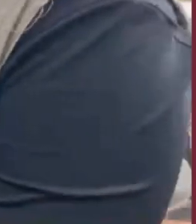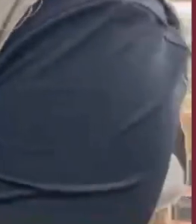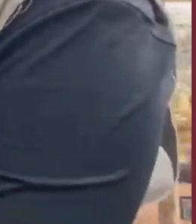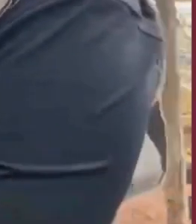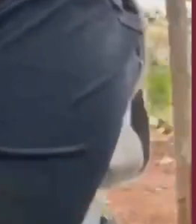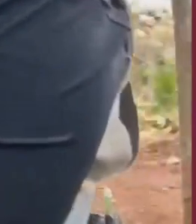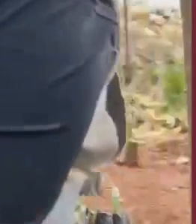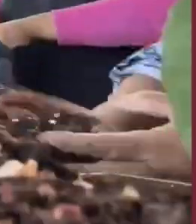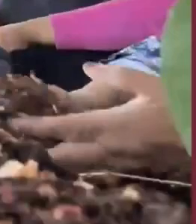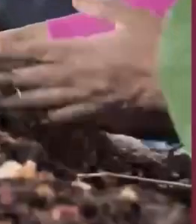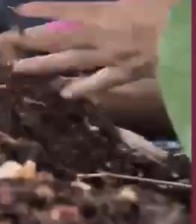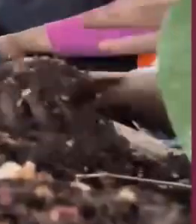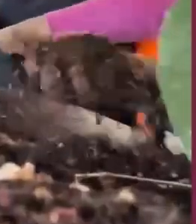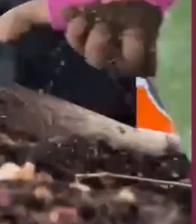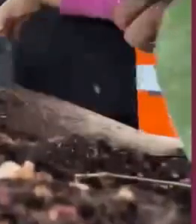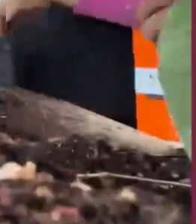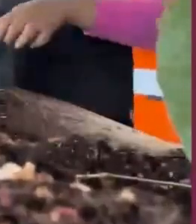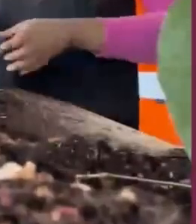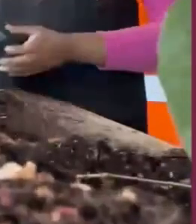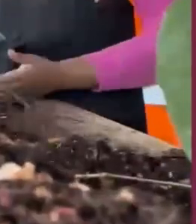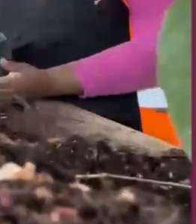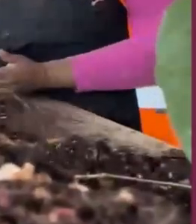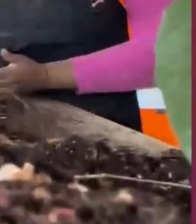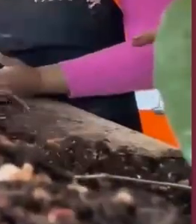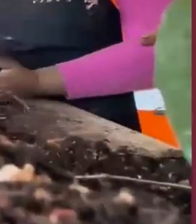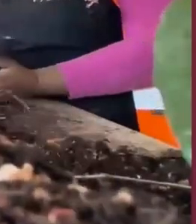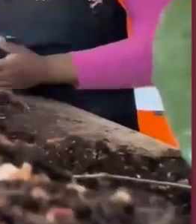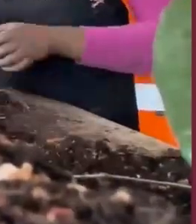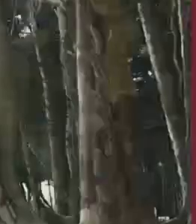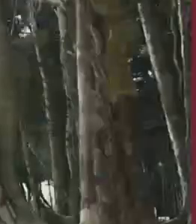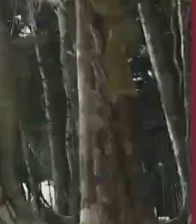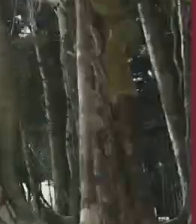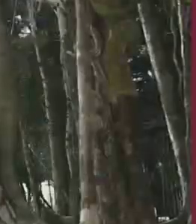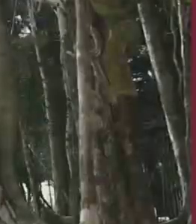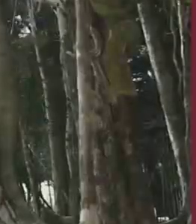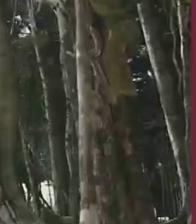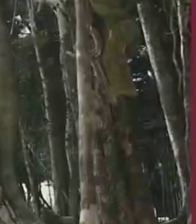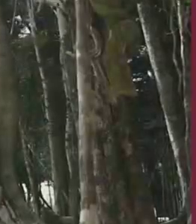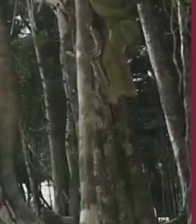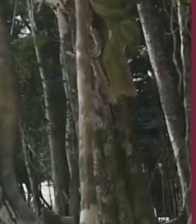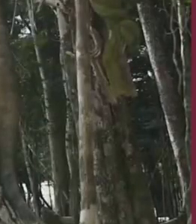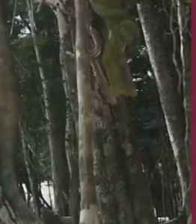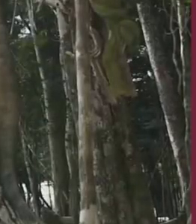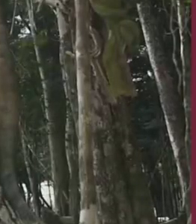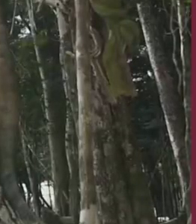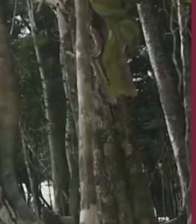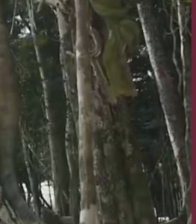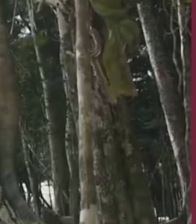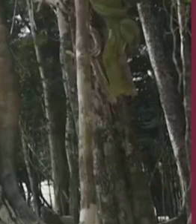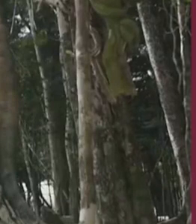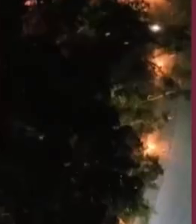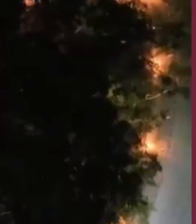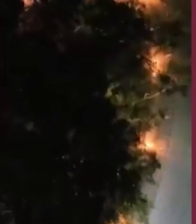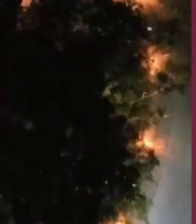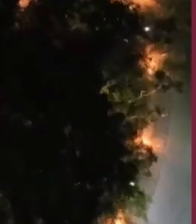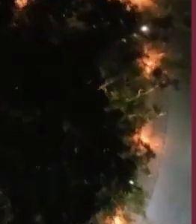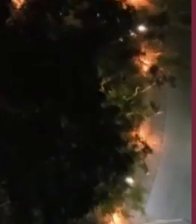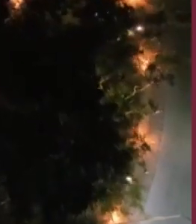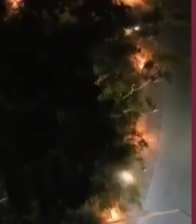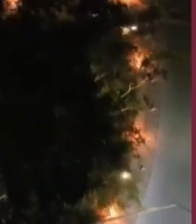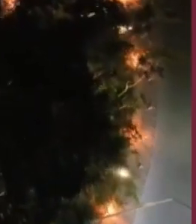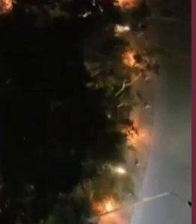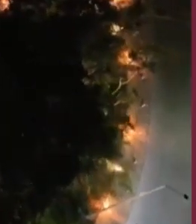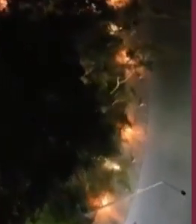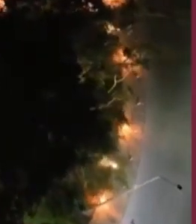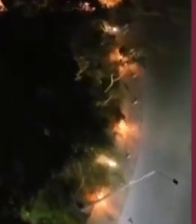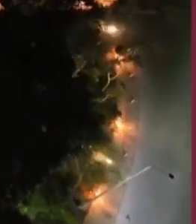aeroportuario fue edificado con pleno respeto al entorno ecológico y arqueológico bajo los lineamientos establecidos por la